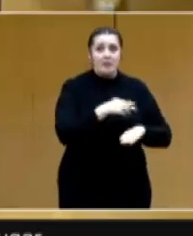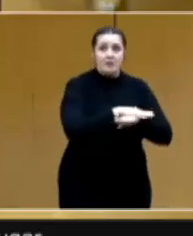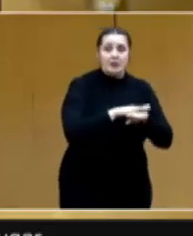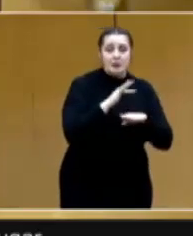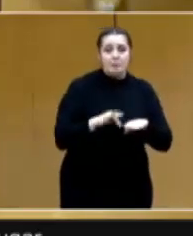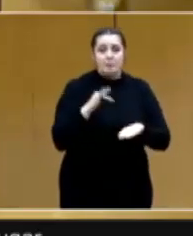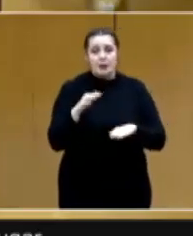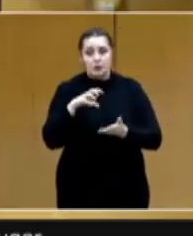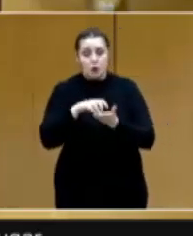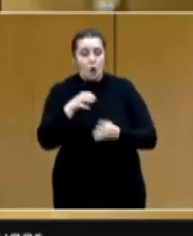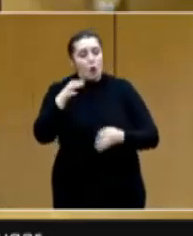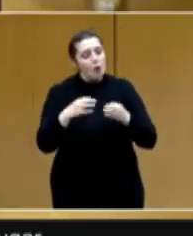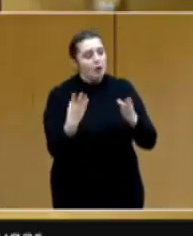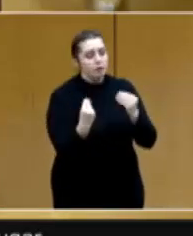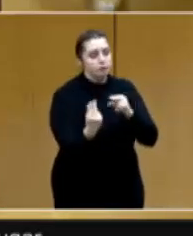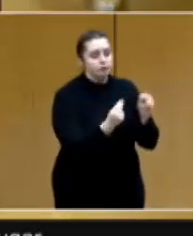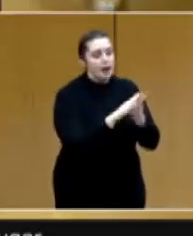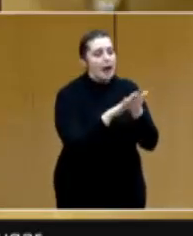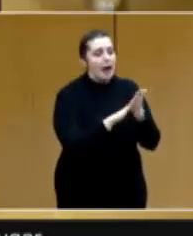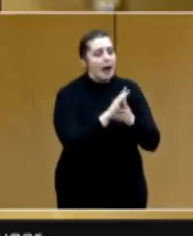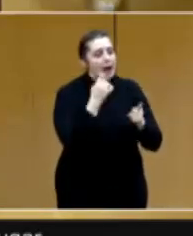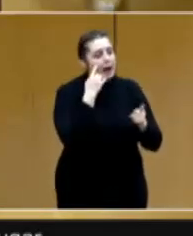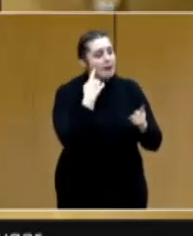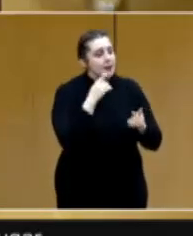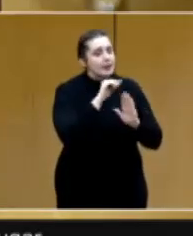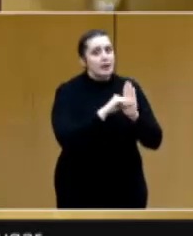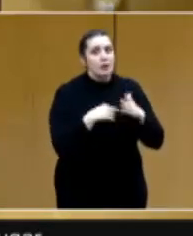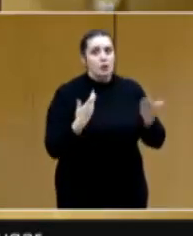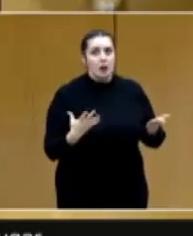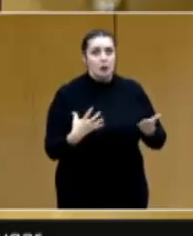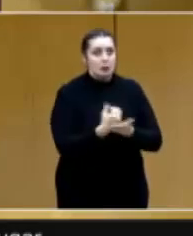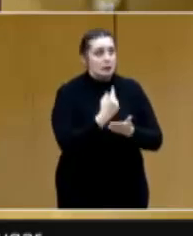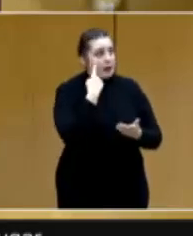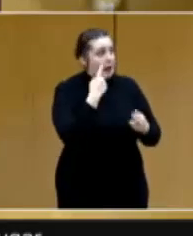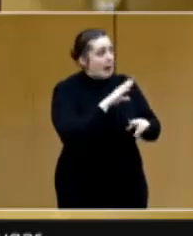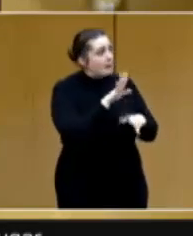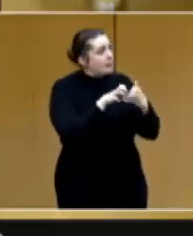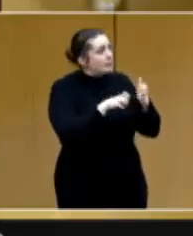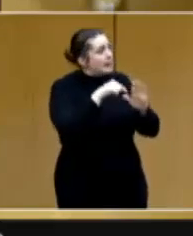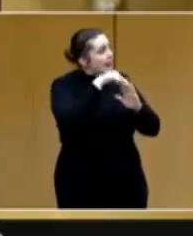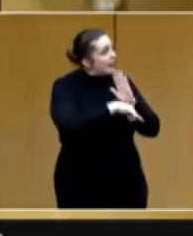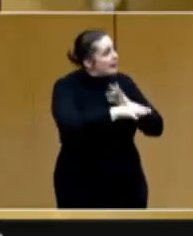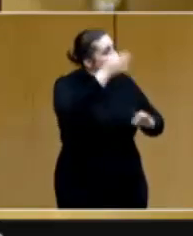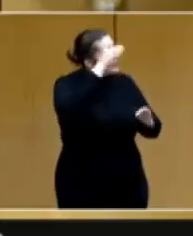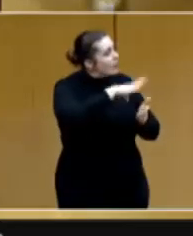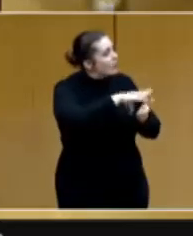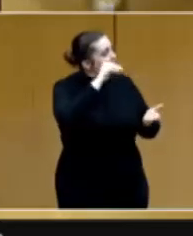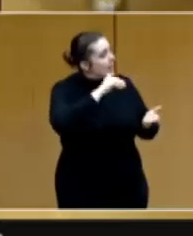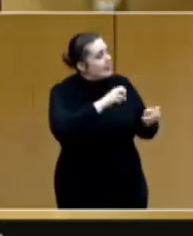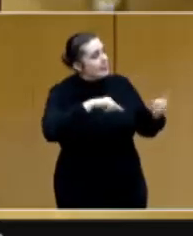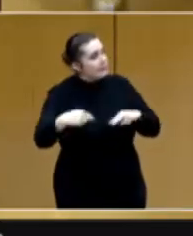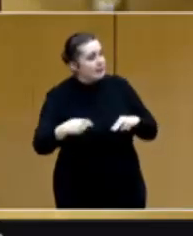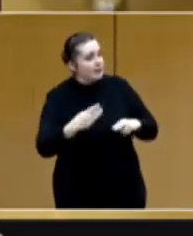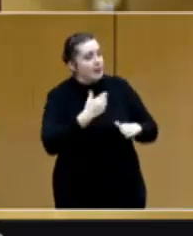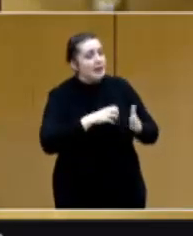resolverán a partir de ahí conforme al criterio que se les haya sentado estamos todos a la expectativa de los desarrollos interpretativos incluso del tribunal supremo